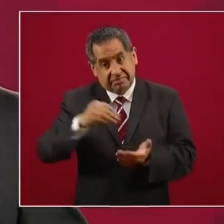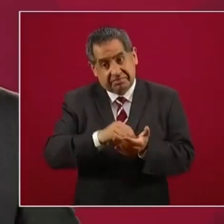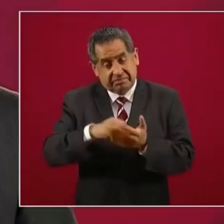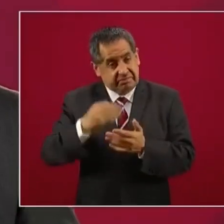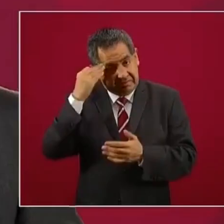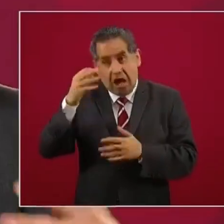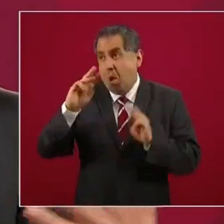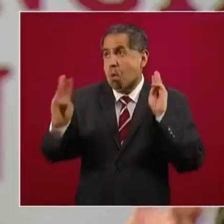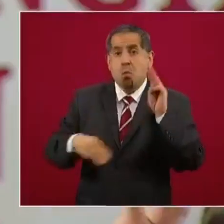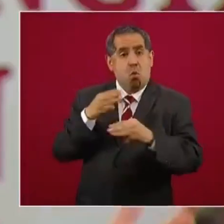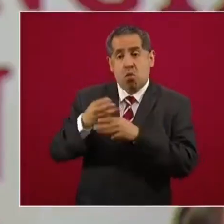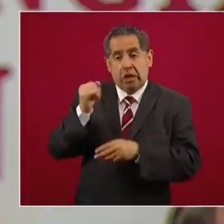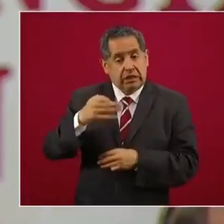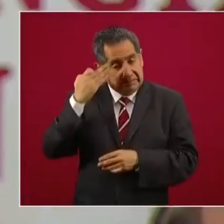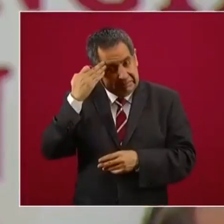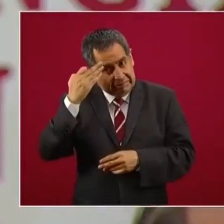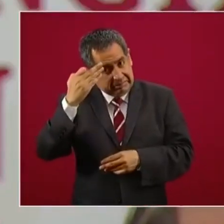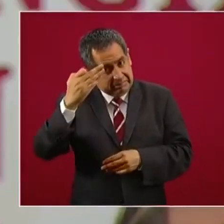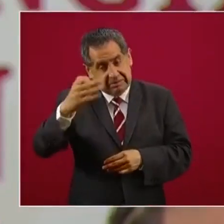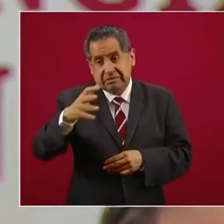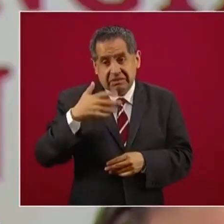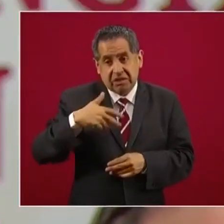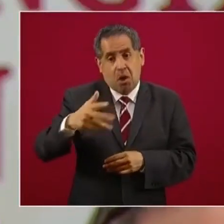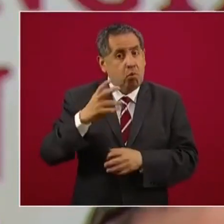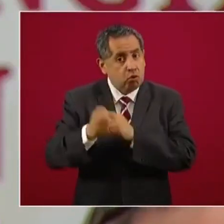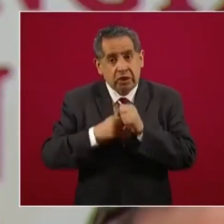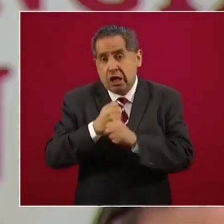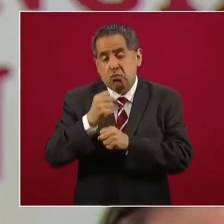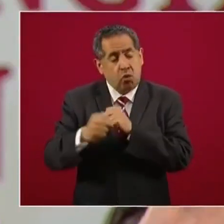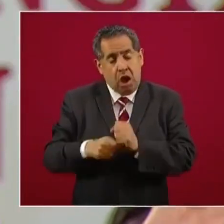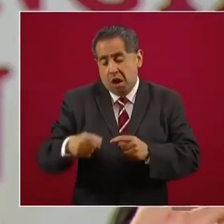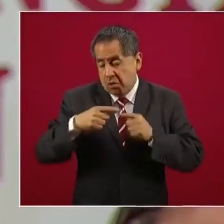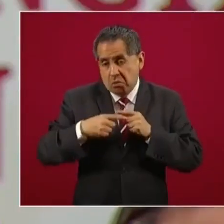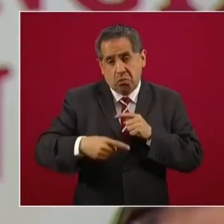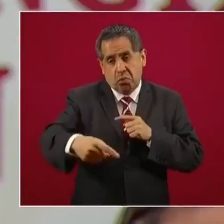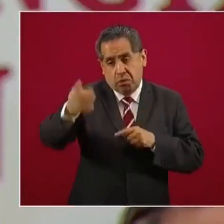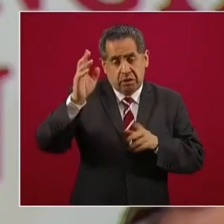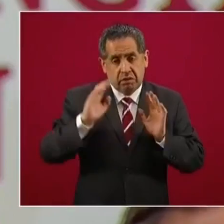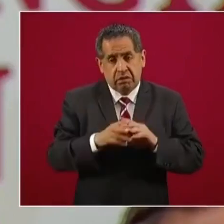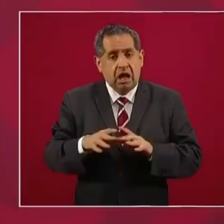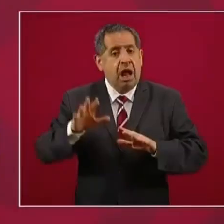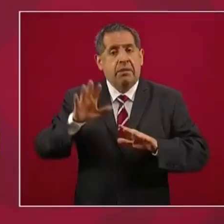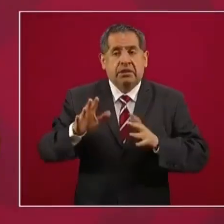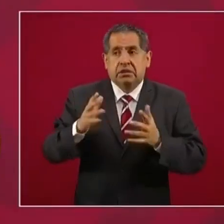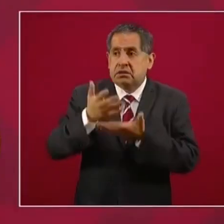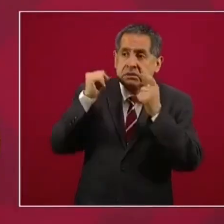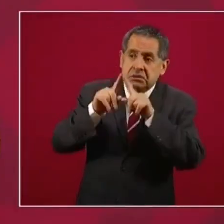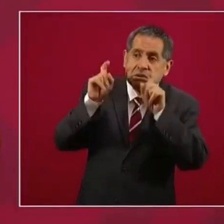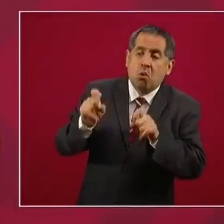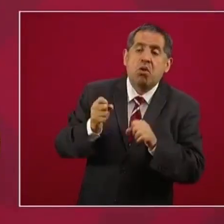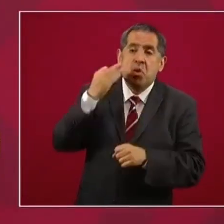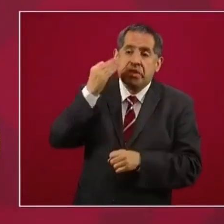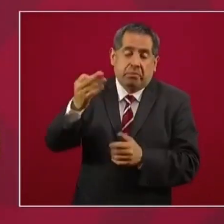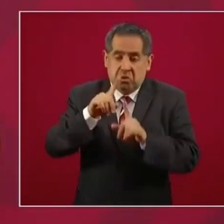el mundo, y hemos hablado de escenarios de varios años, son escenarios hasta cierto punto inciertos, pero